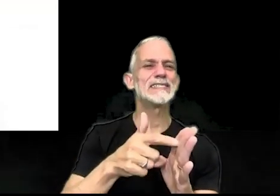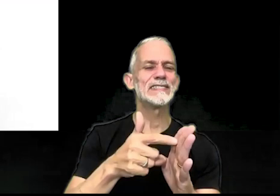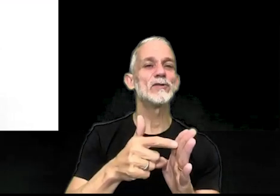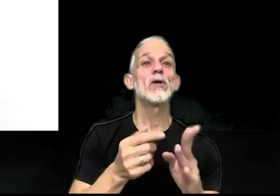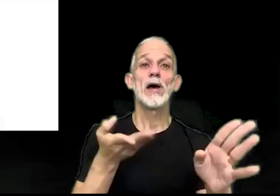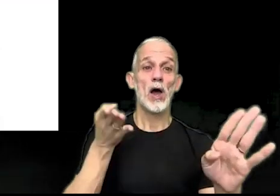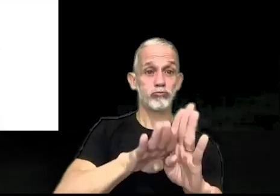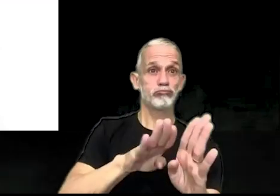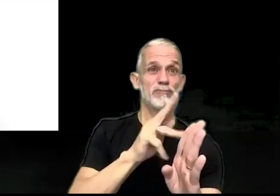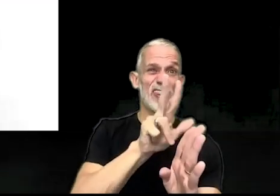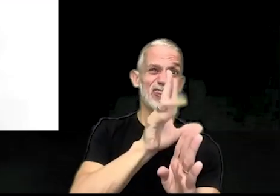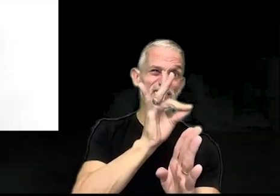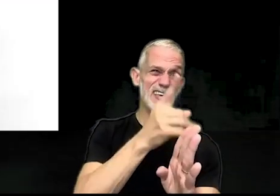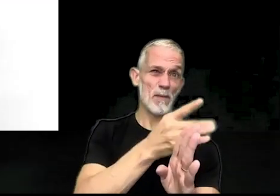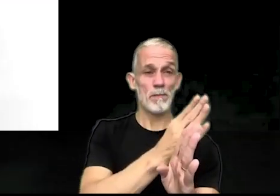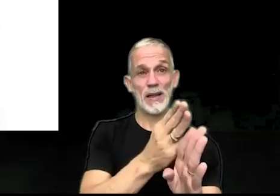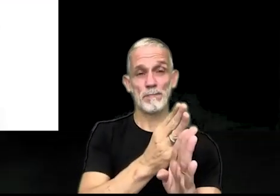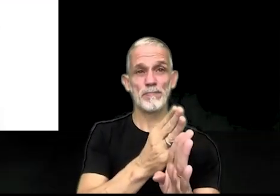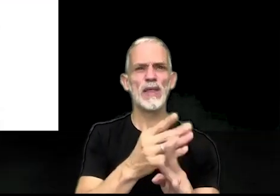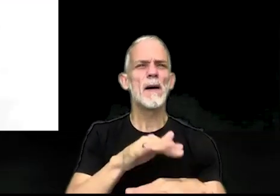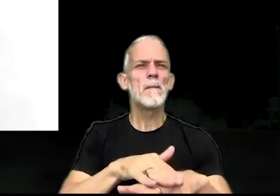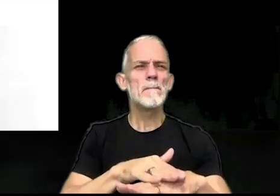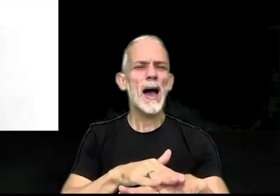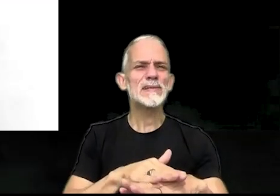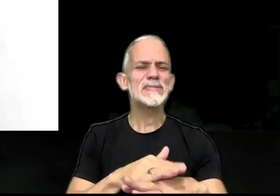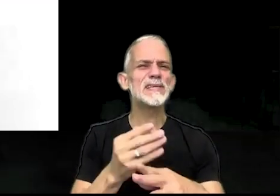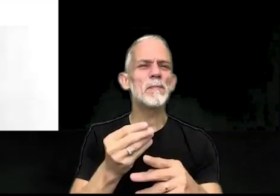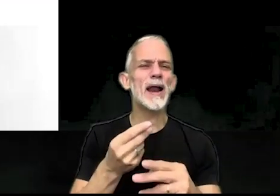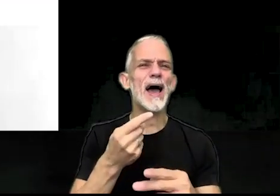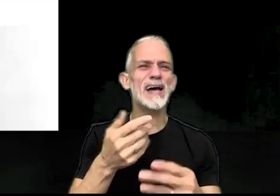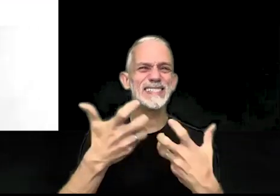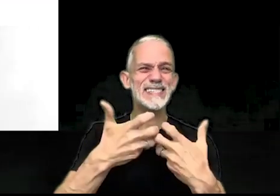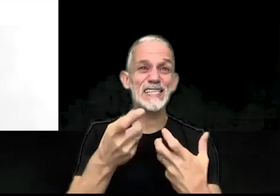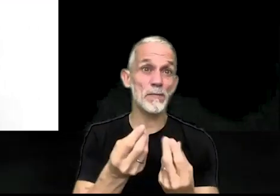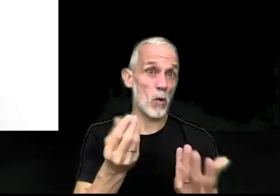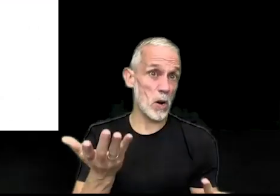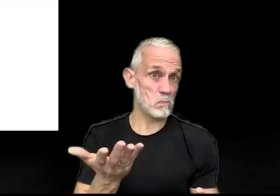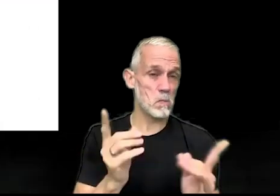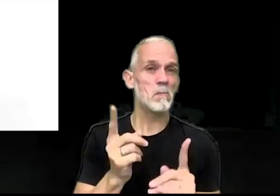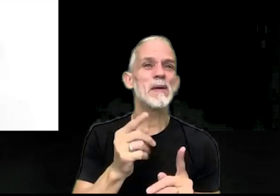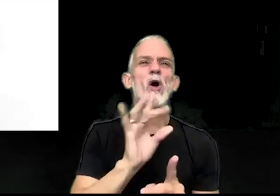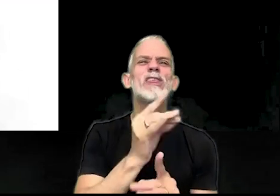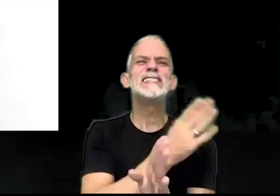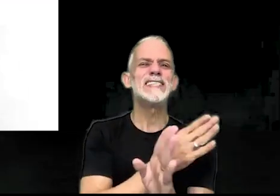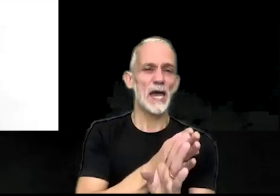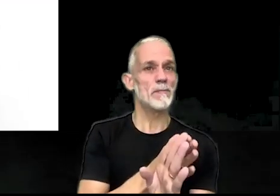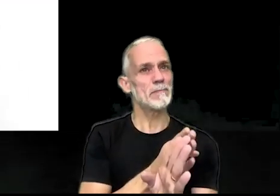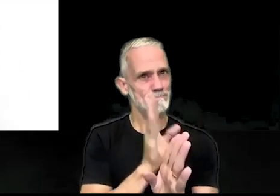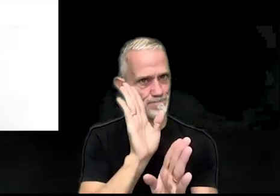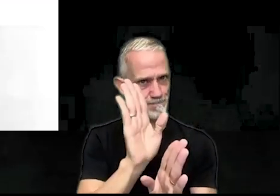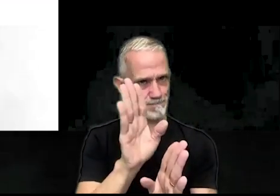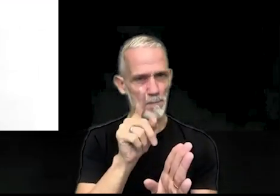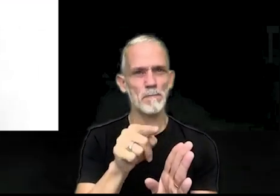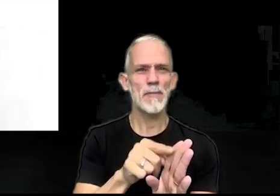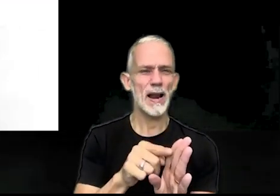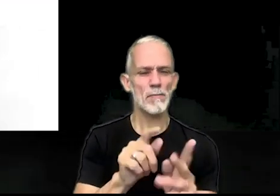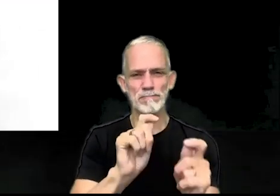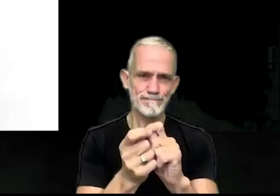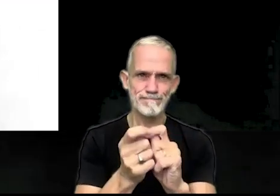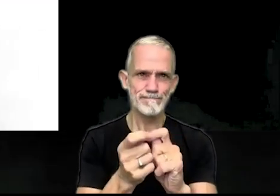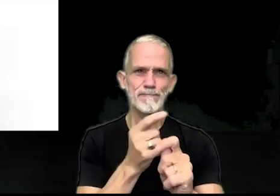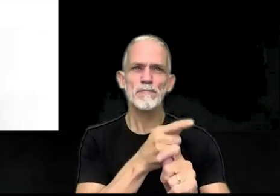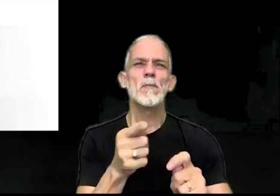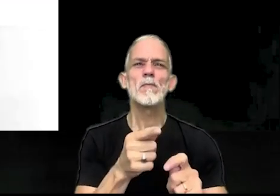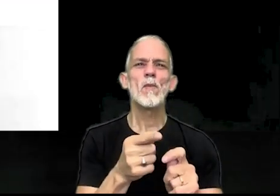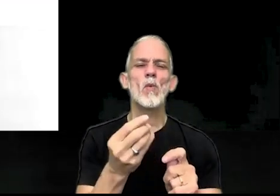el cierre fue diciembre. La base imponible que tomaría el sistema sería la de diciembre, pero hay que